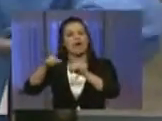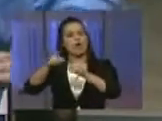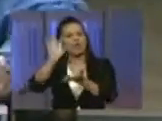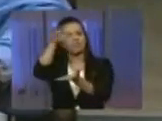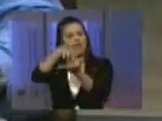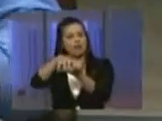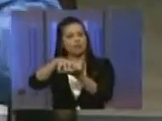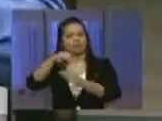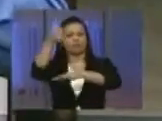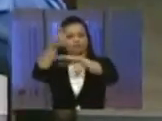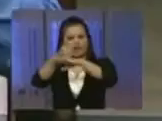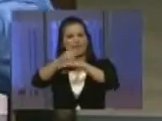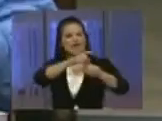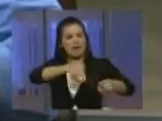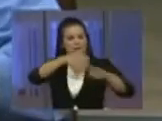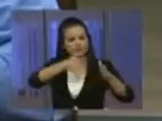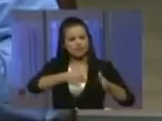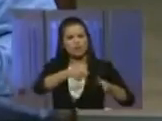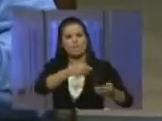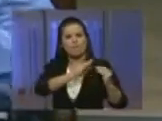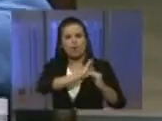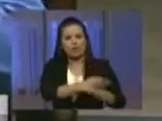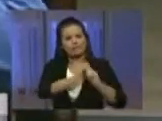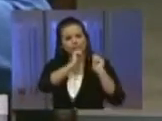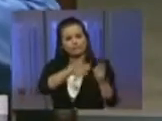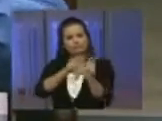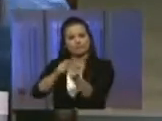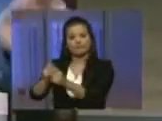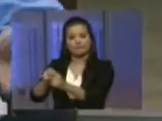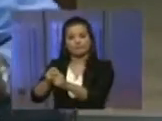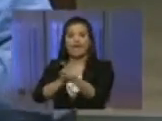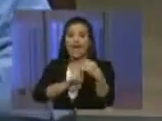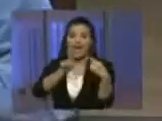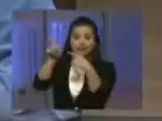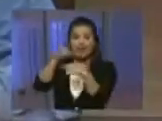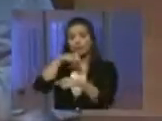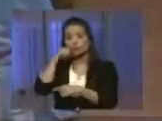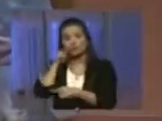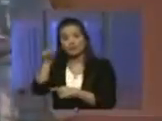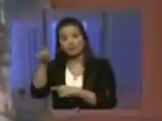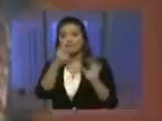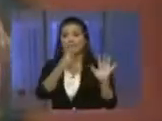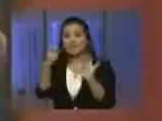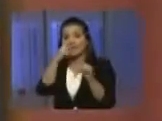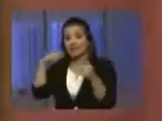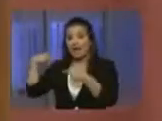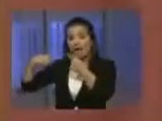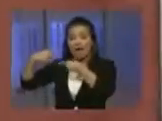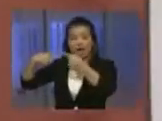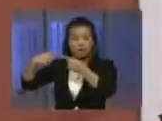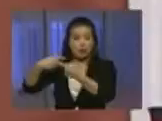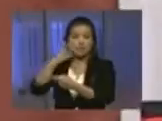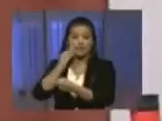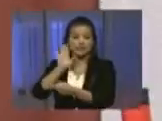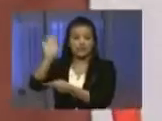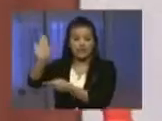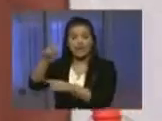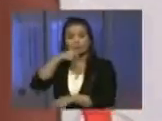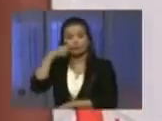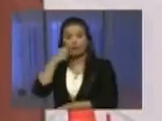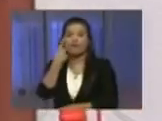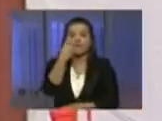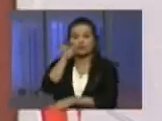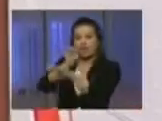años duró esa experiencia habrá que evaluarla después pero lo cierto Es que pudiéramos